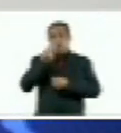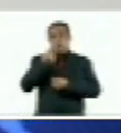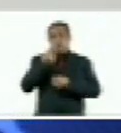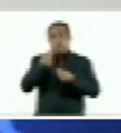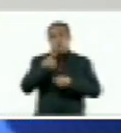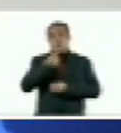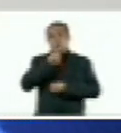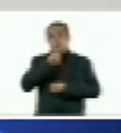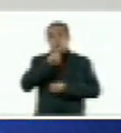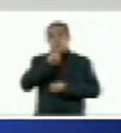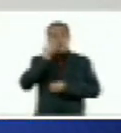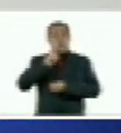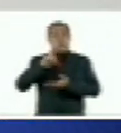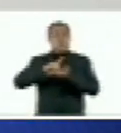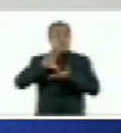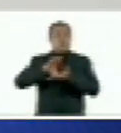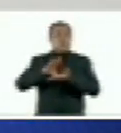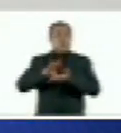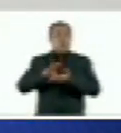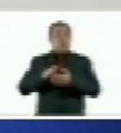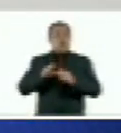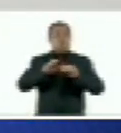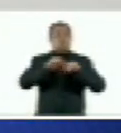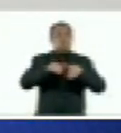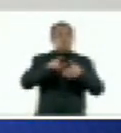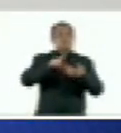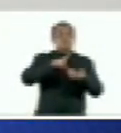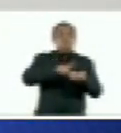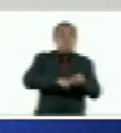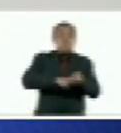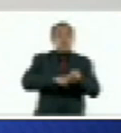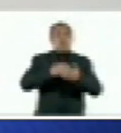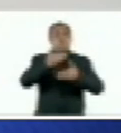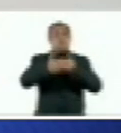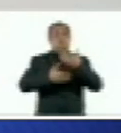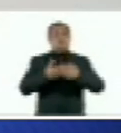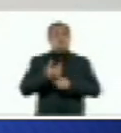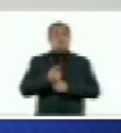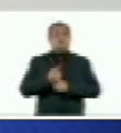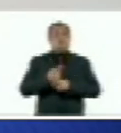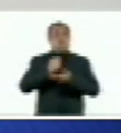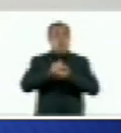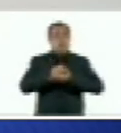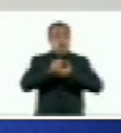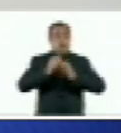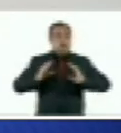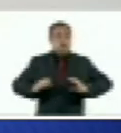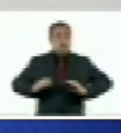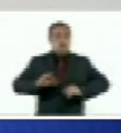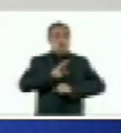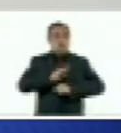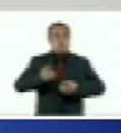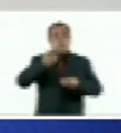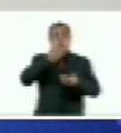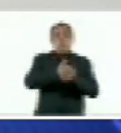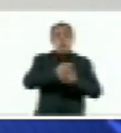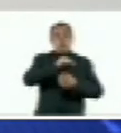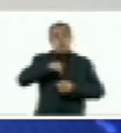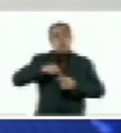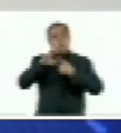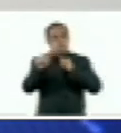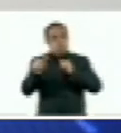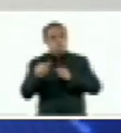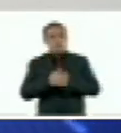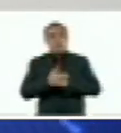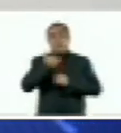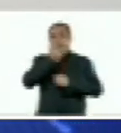pues se revise Porque además es muchísimo y nada más es una dispersión de fondos Entonces tienes dinero Sobrante